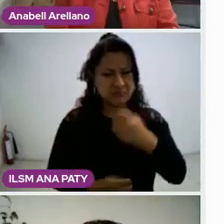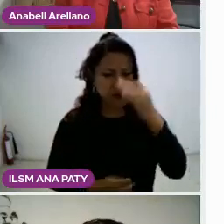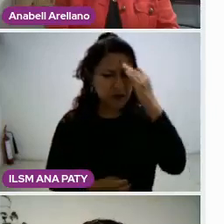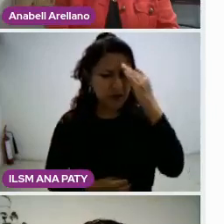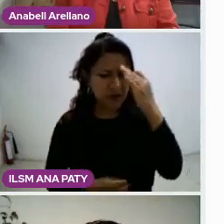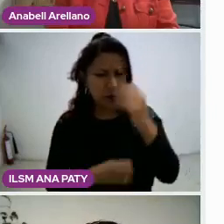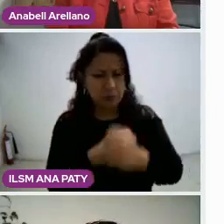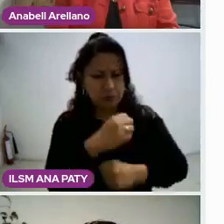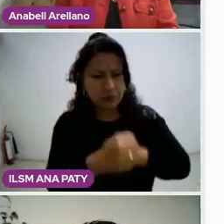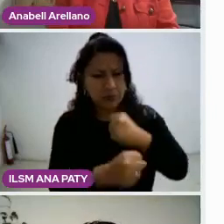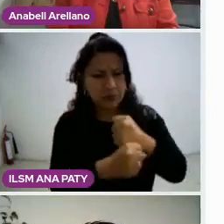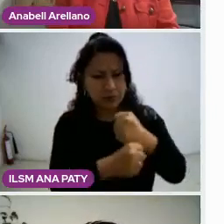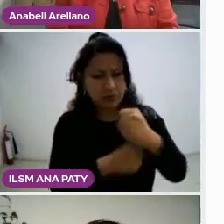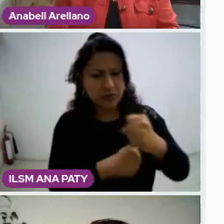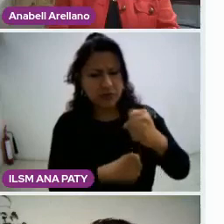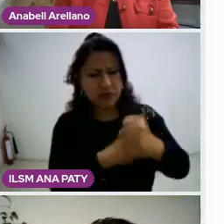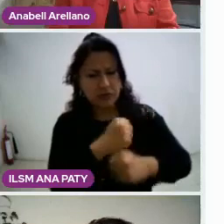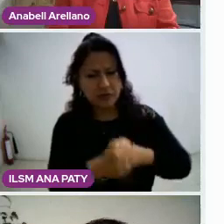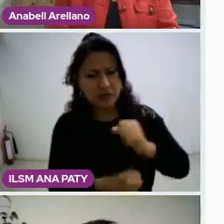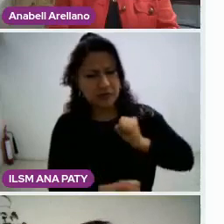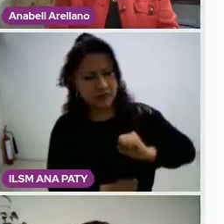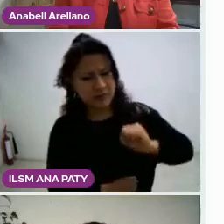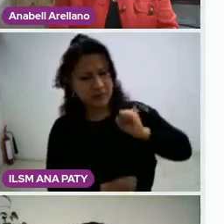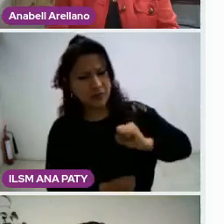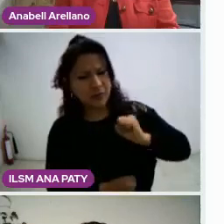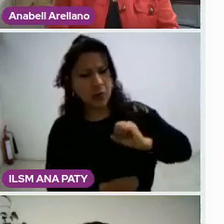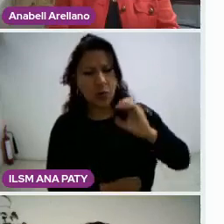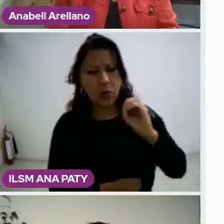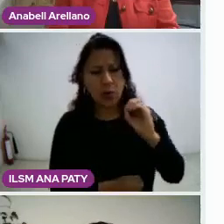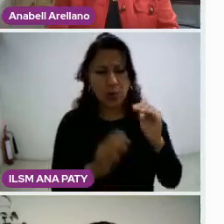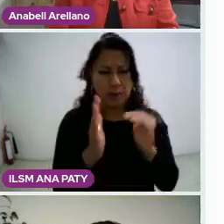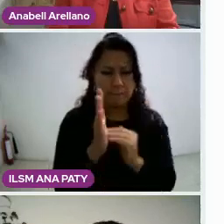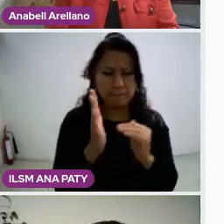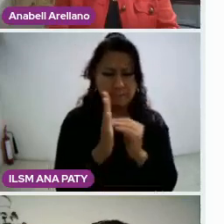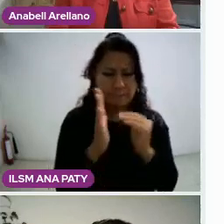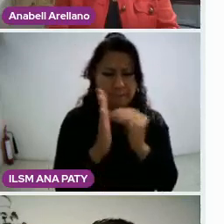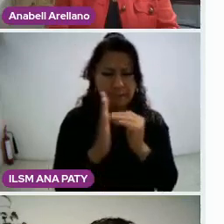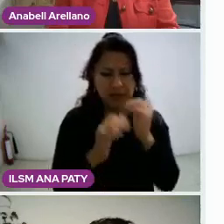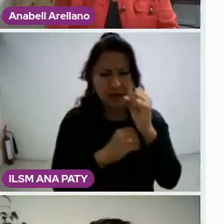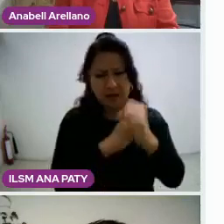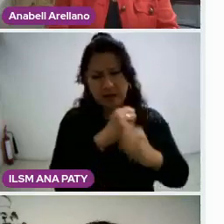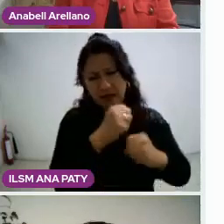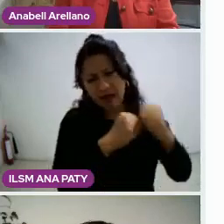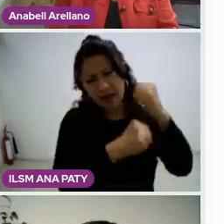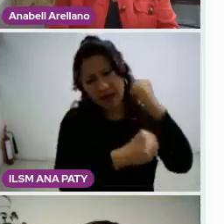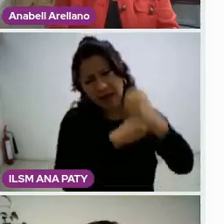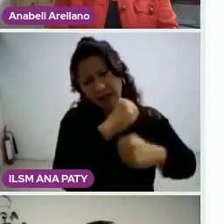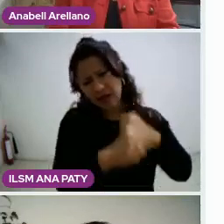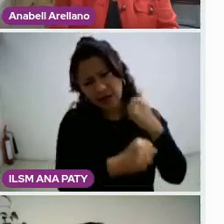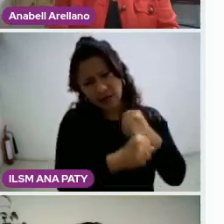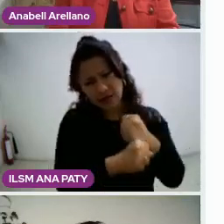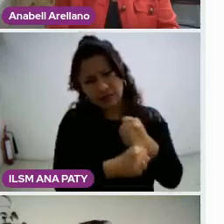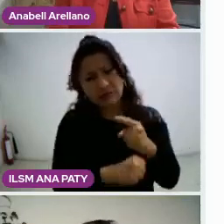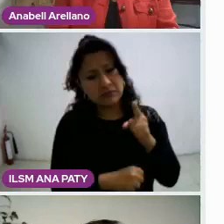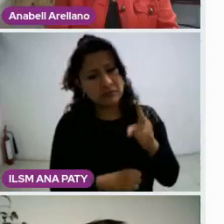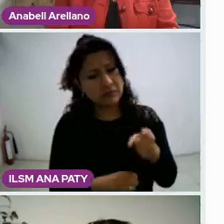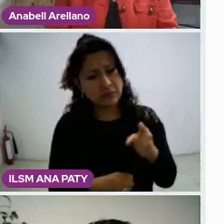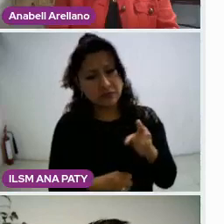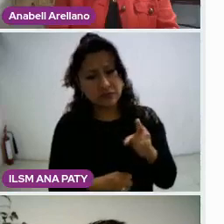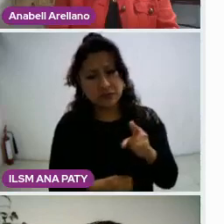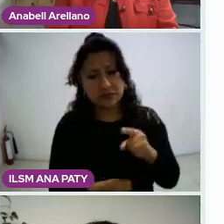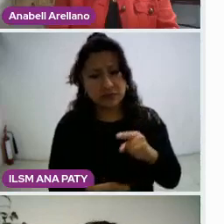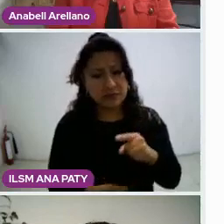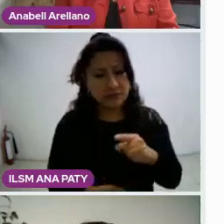hasta milenios, hasta a los hombres en especial, ¿no? Se les decía que no deben de sentir ciertas emociones porque son emociones tal